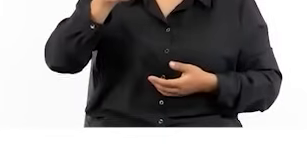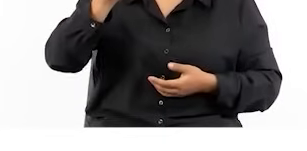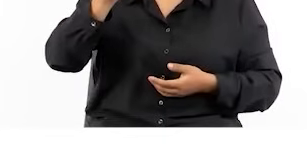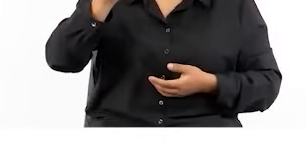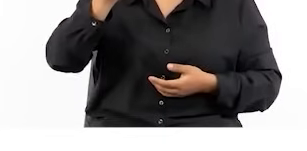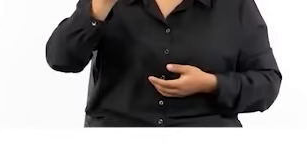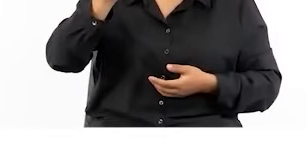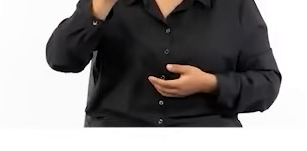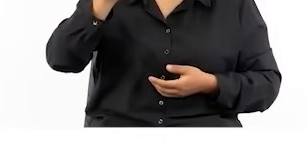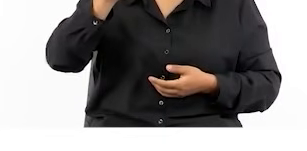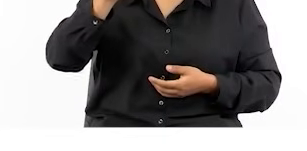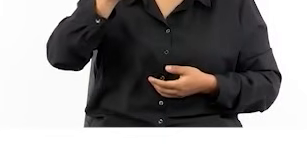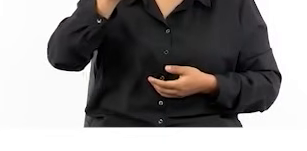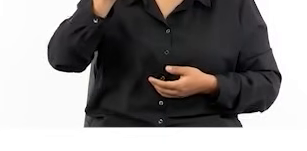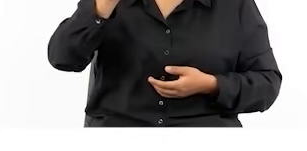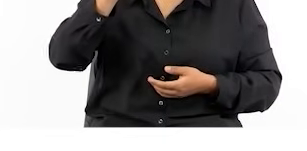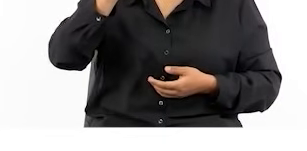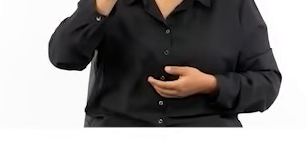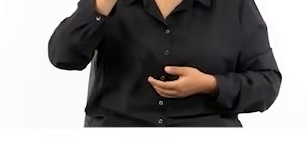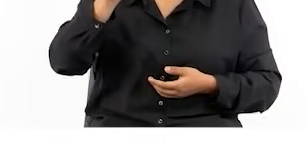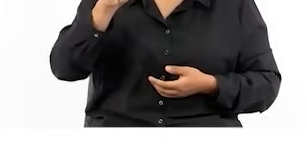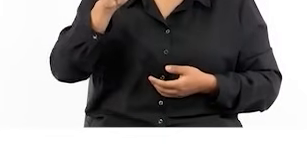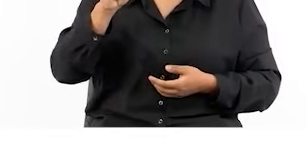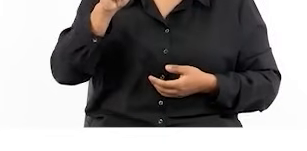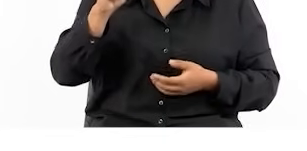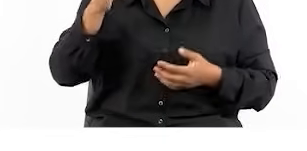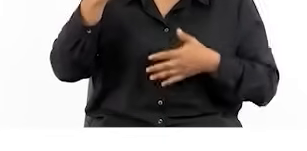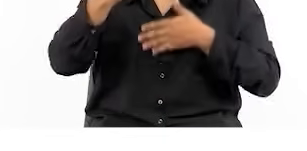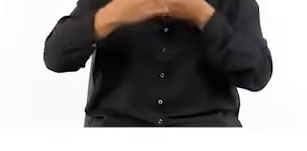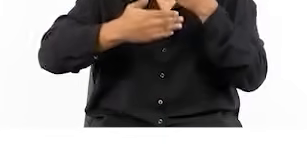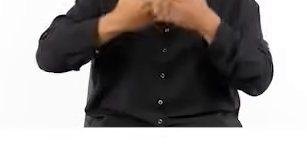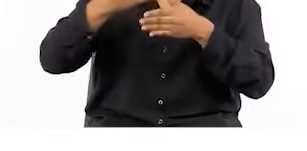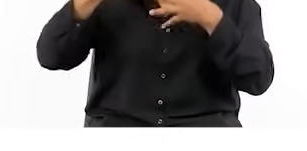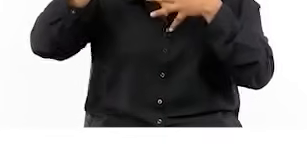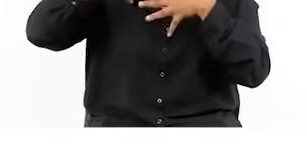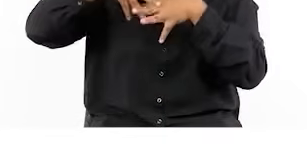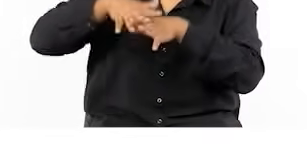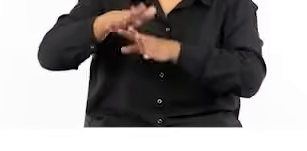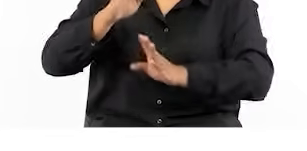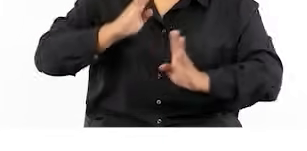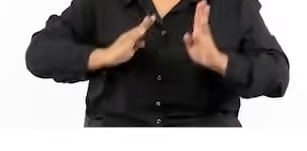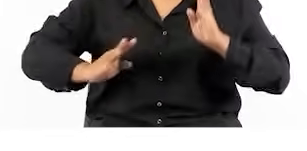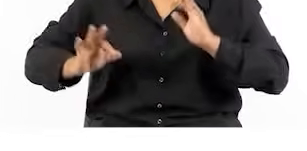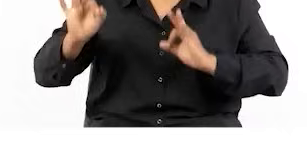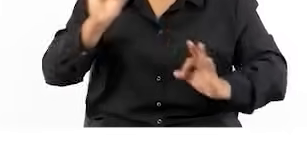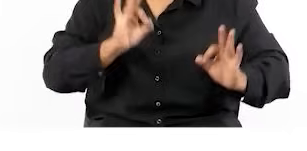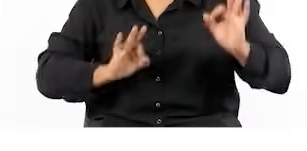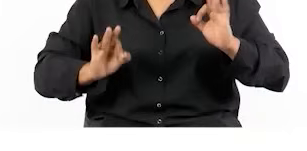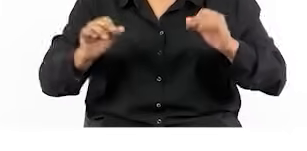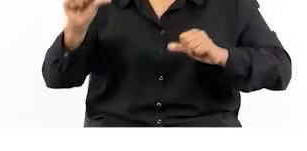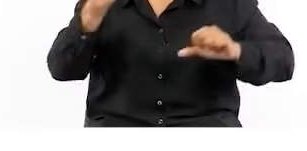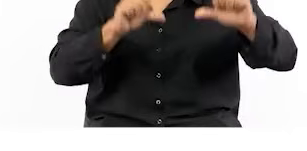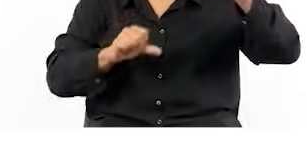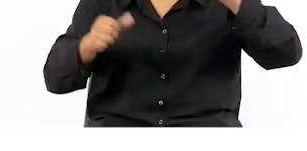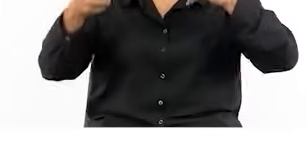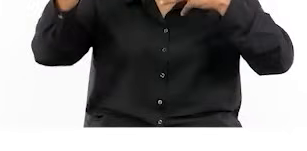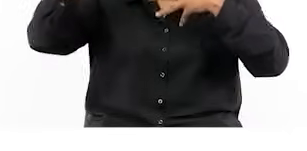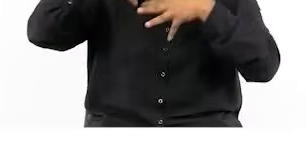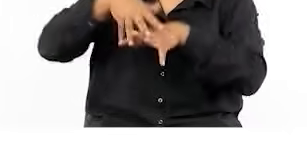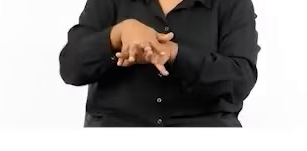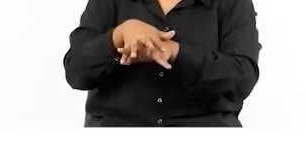a continuación. Uno de ellos es la meteorización, que es una combinación de procesos